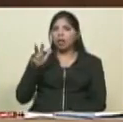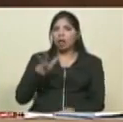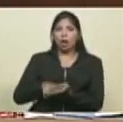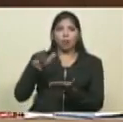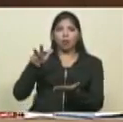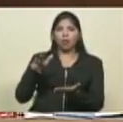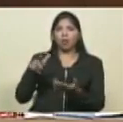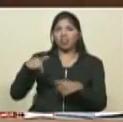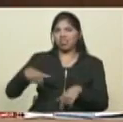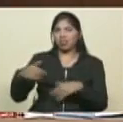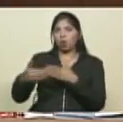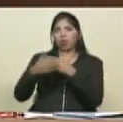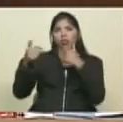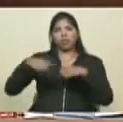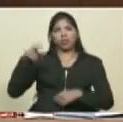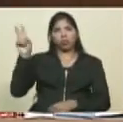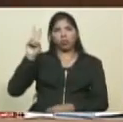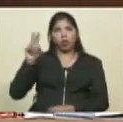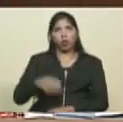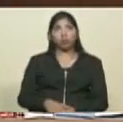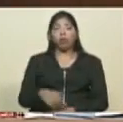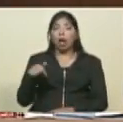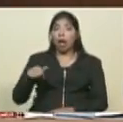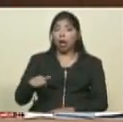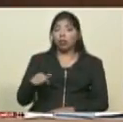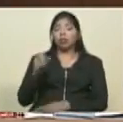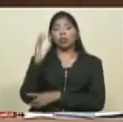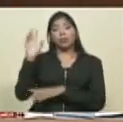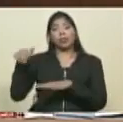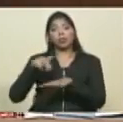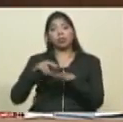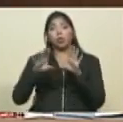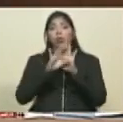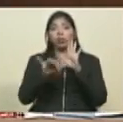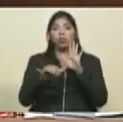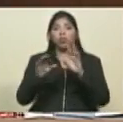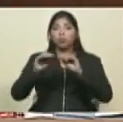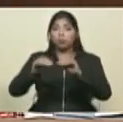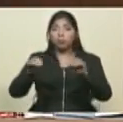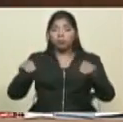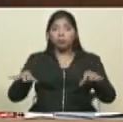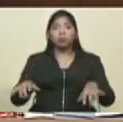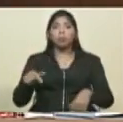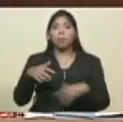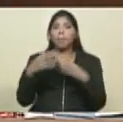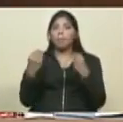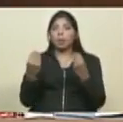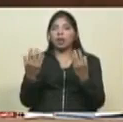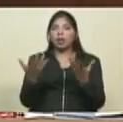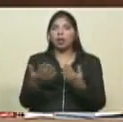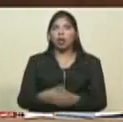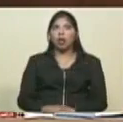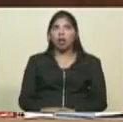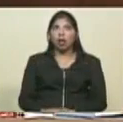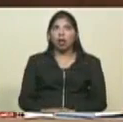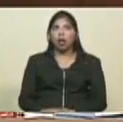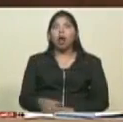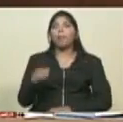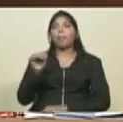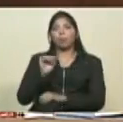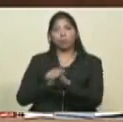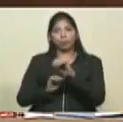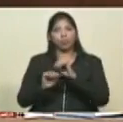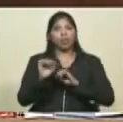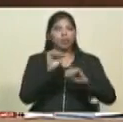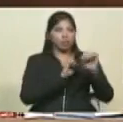contra Venezuela. Bueno, esta Asamblea Nacional Constituyente fue convocada por el jefe de Estado también para proteger la soberanía